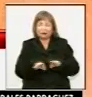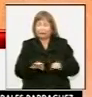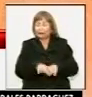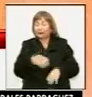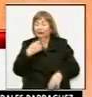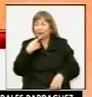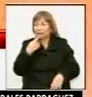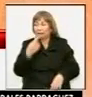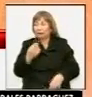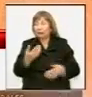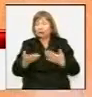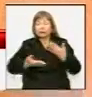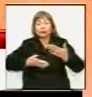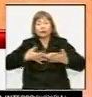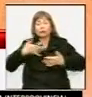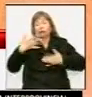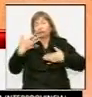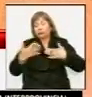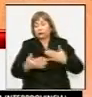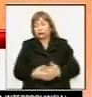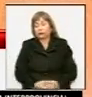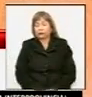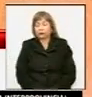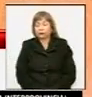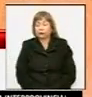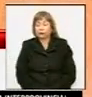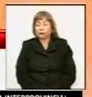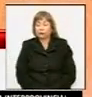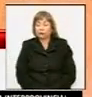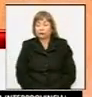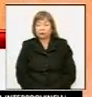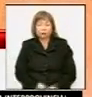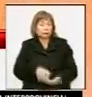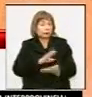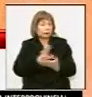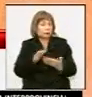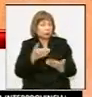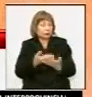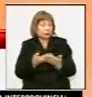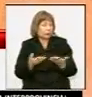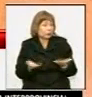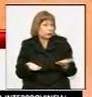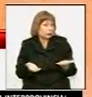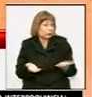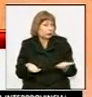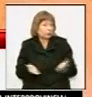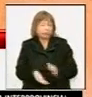Eso quería expresar, presidente, y en todo caso,